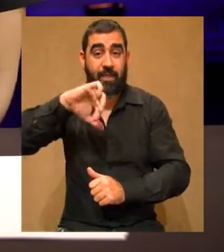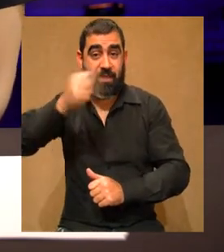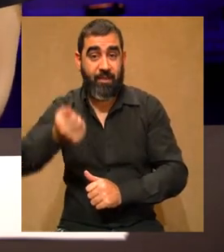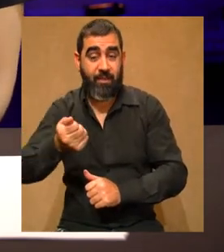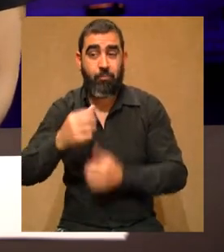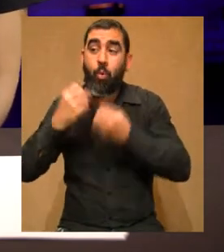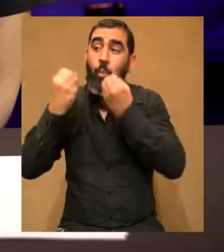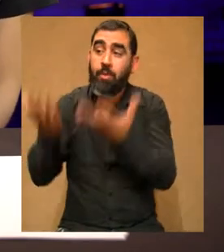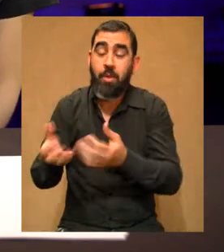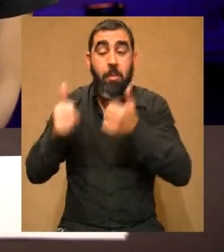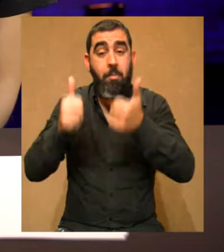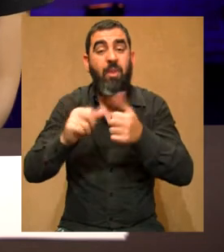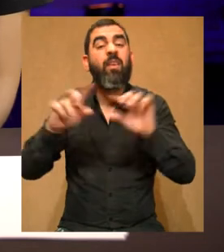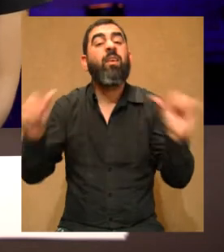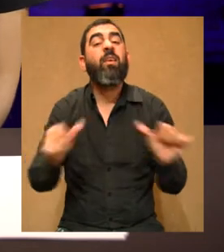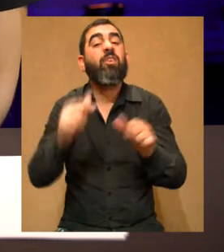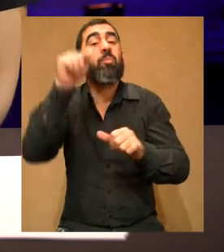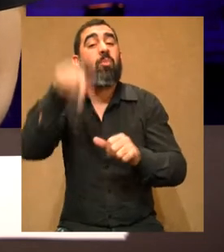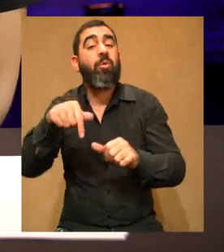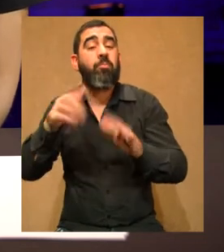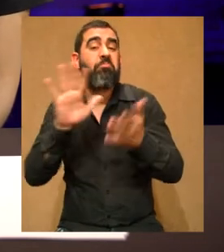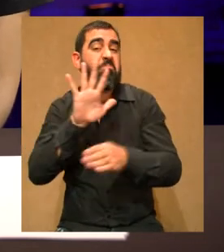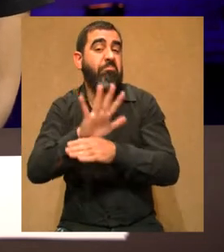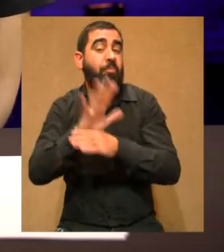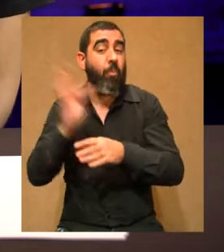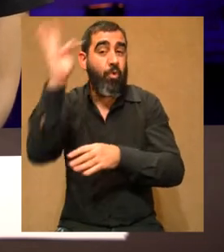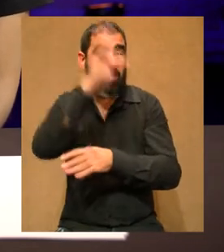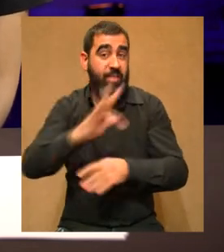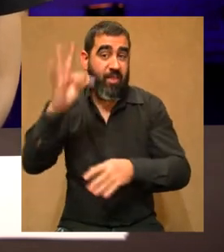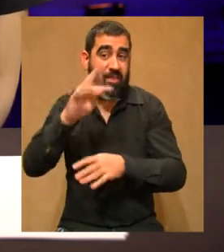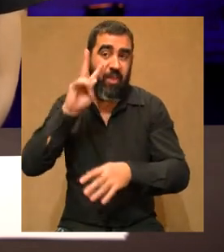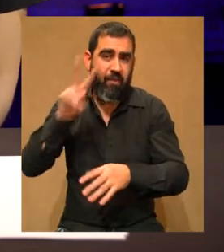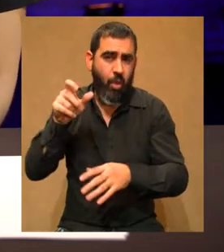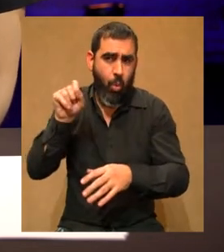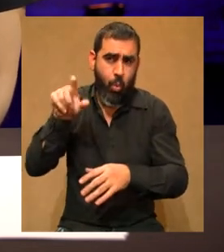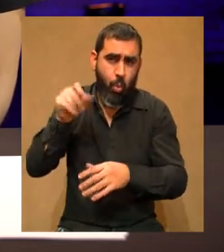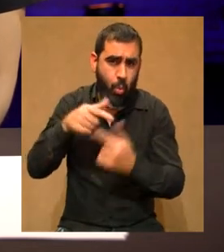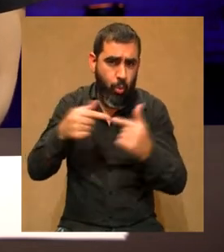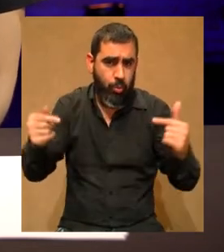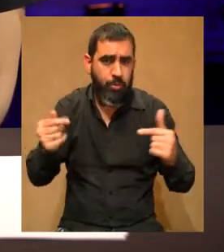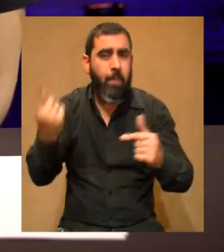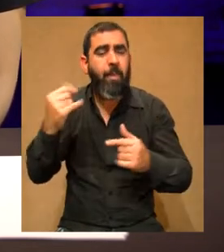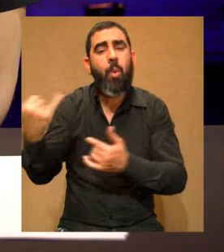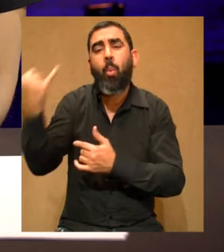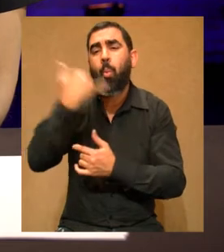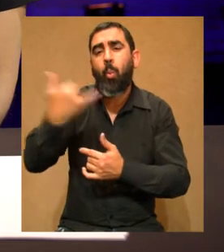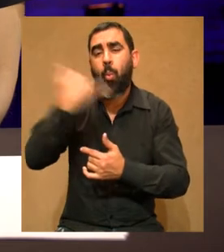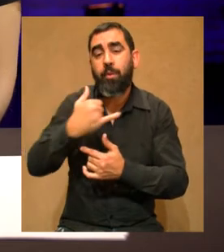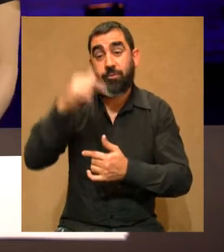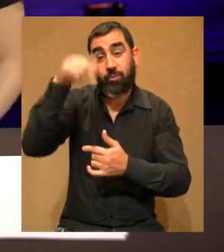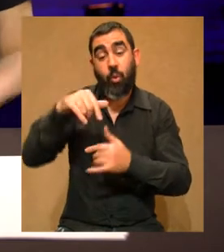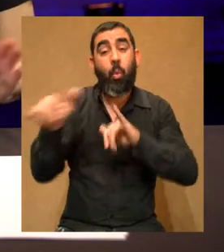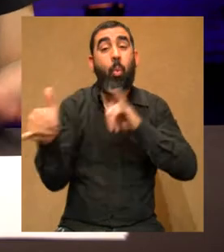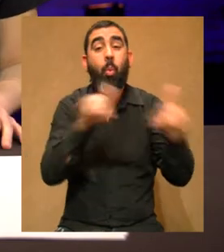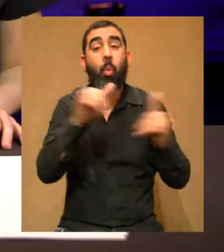bien bueno contanos que vamos a hacer hoy hoy tenemos una especie de taller y veo linternas pero contanos un poco